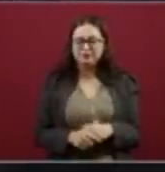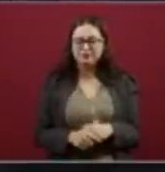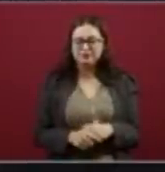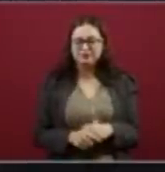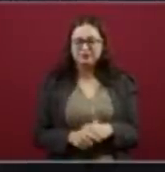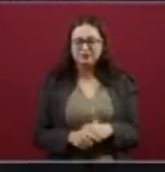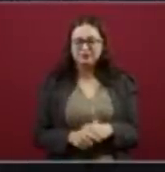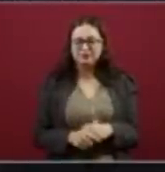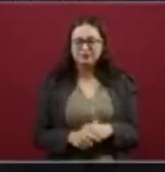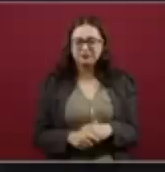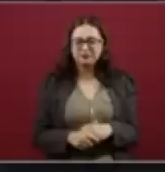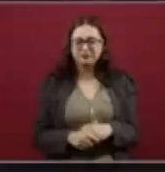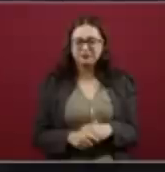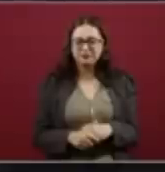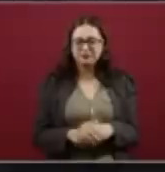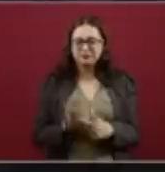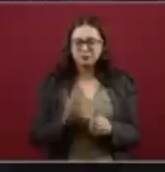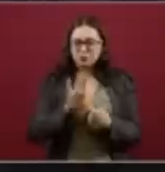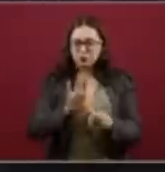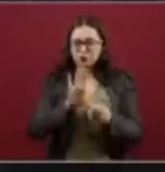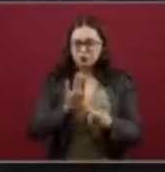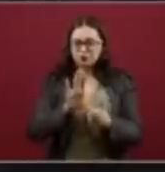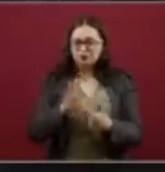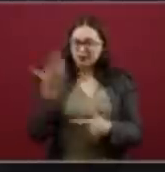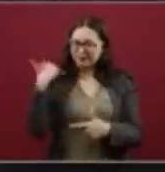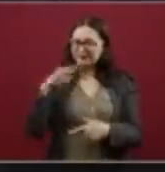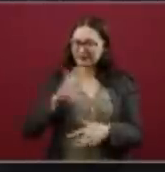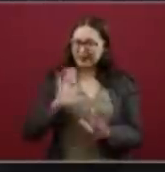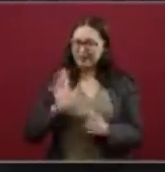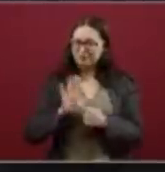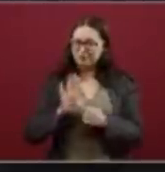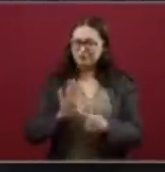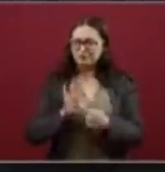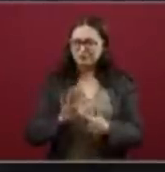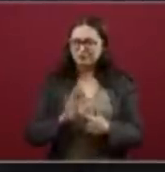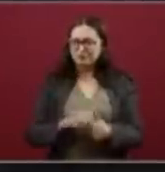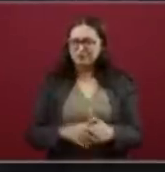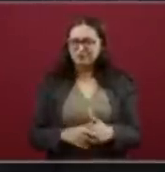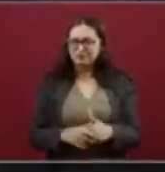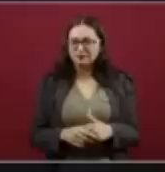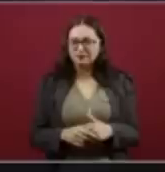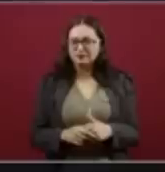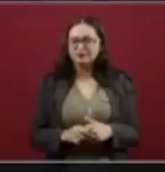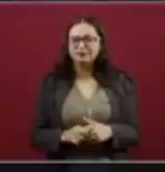Traigo uno buenísimo, ya se lo mostré la vez pasada. Este es buenísimo, mira.